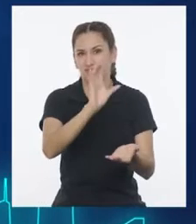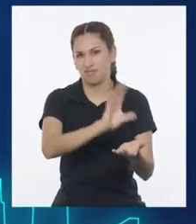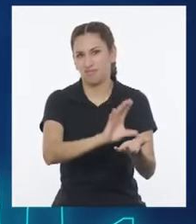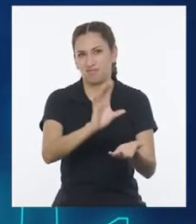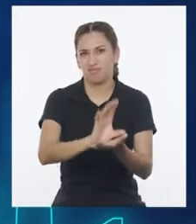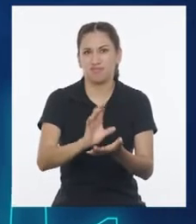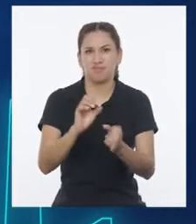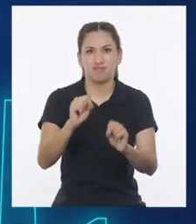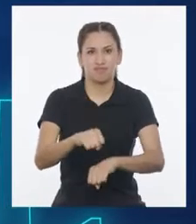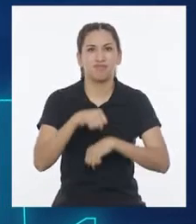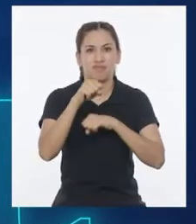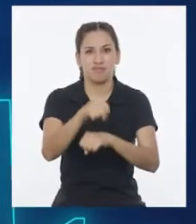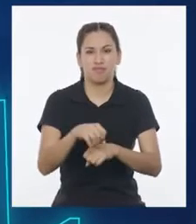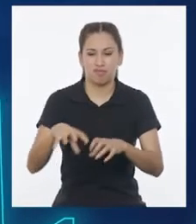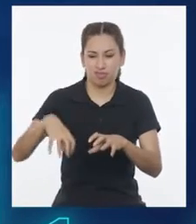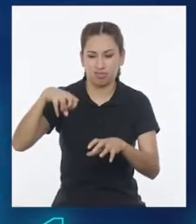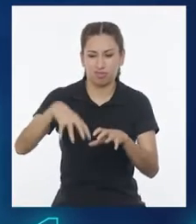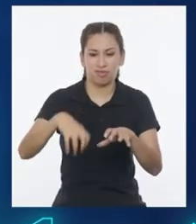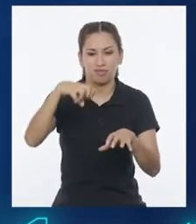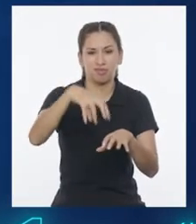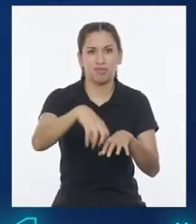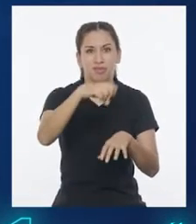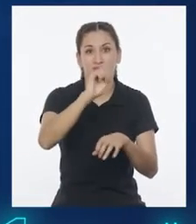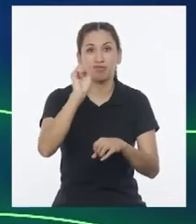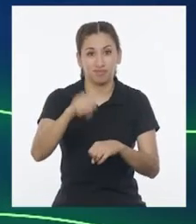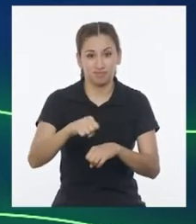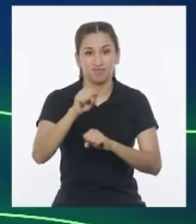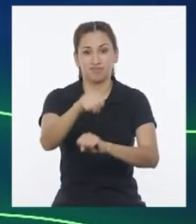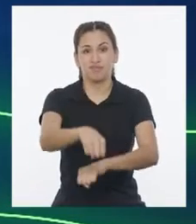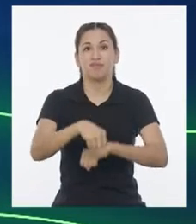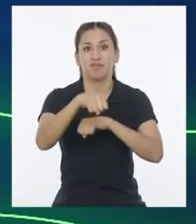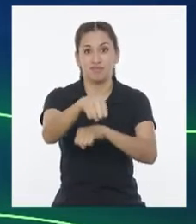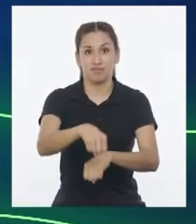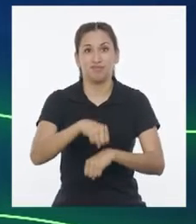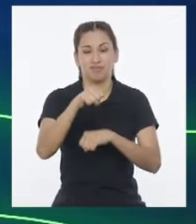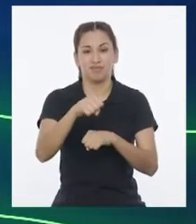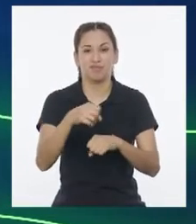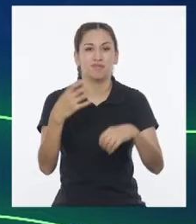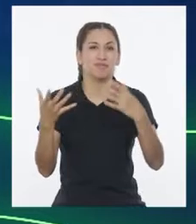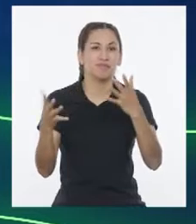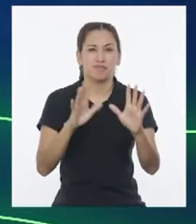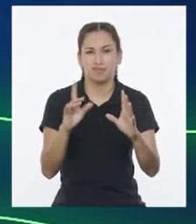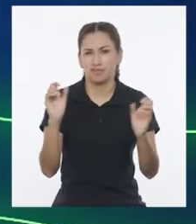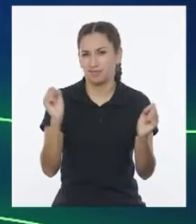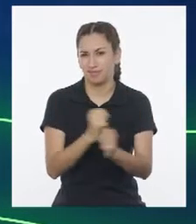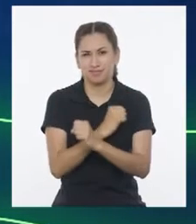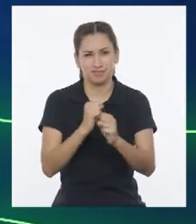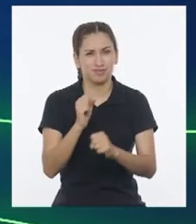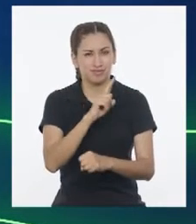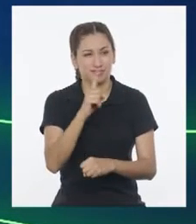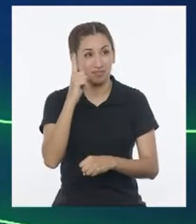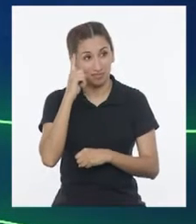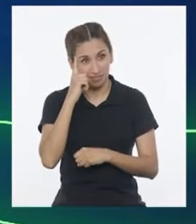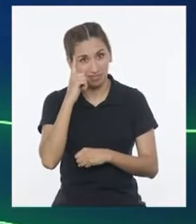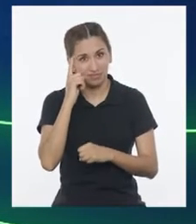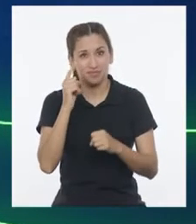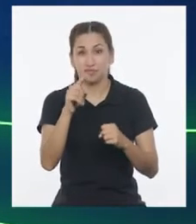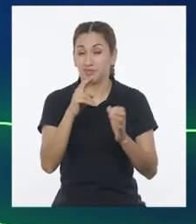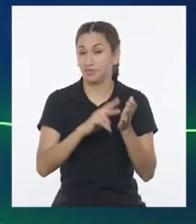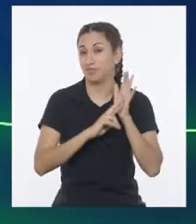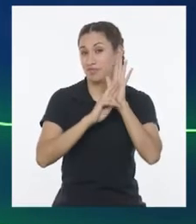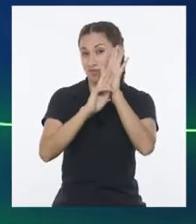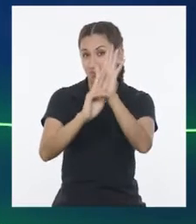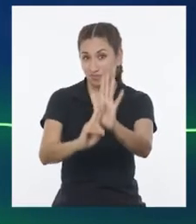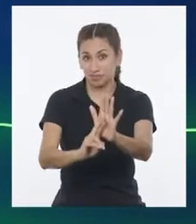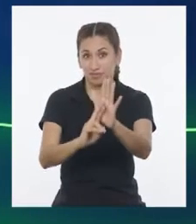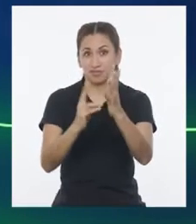saltonas arrastradas por caballos. Sí, caballos. Casi parece imposible creerlo. Si